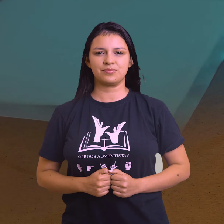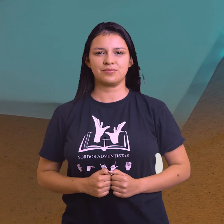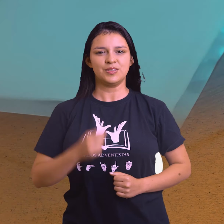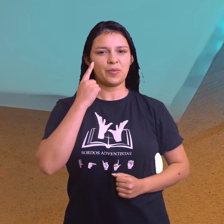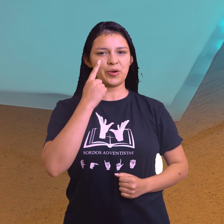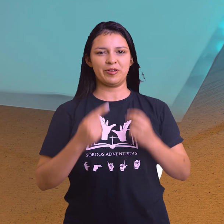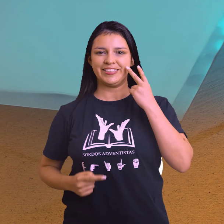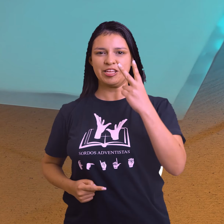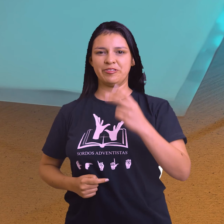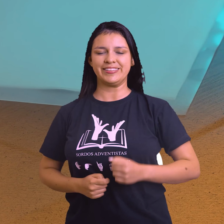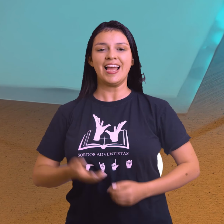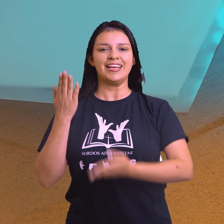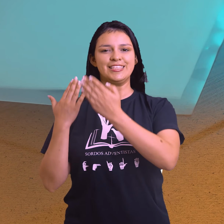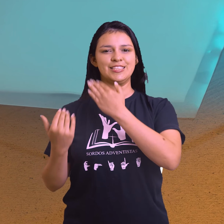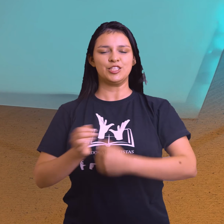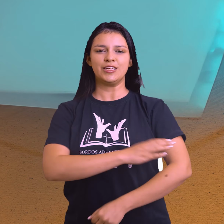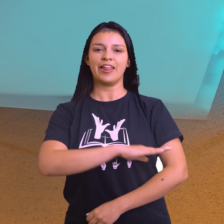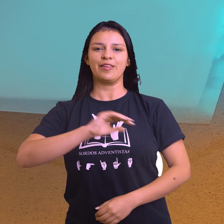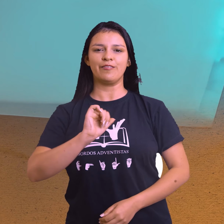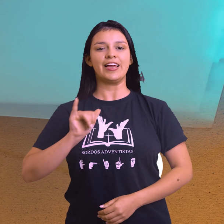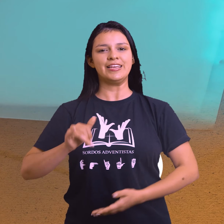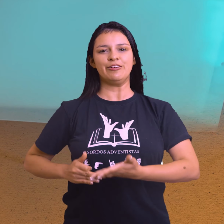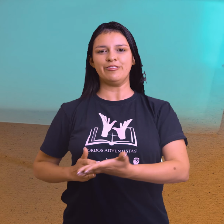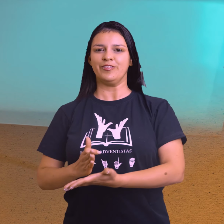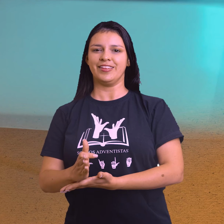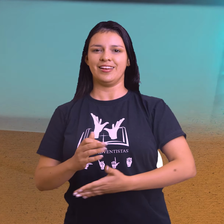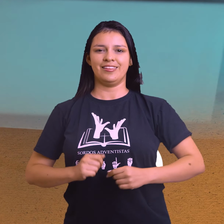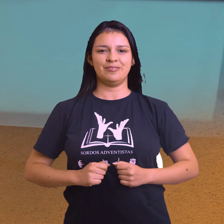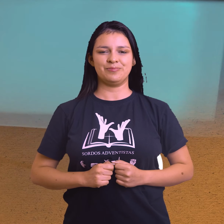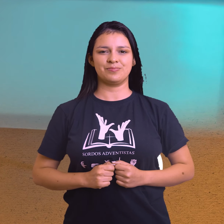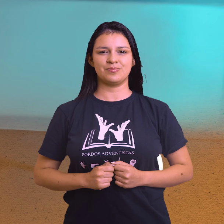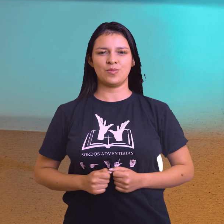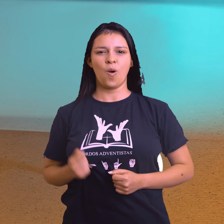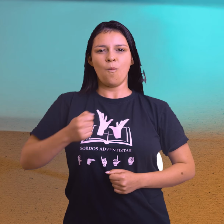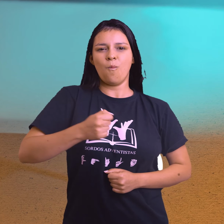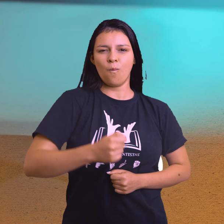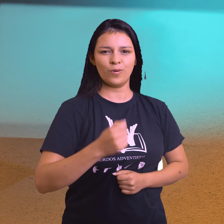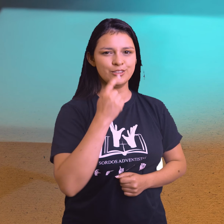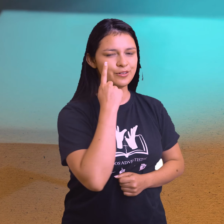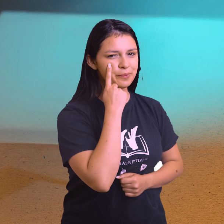Probad y ved historias de fe y fidelidad. Puesto a prueba.